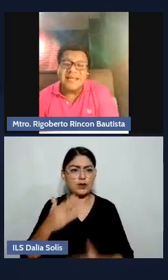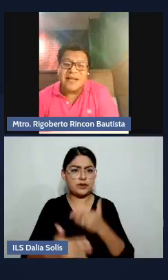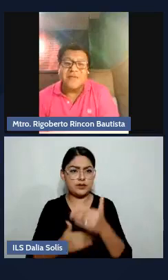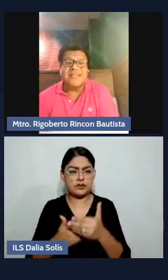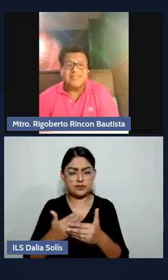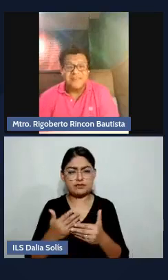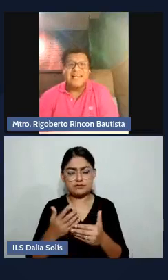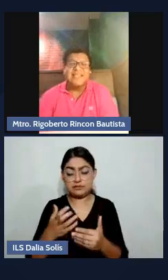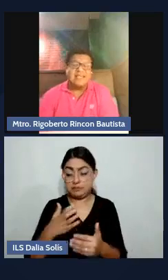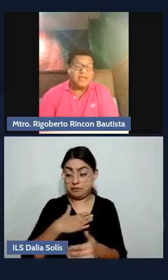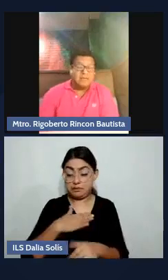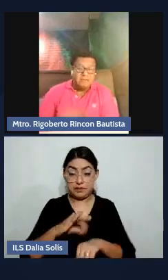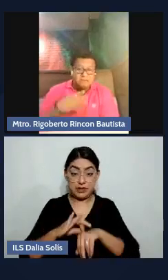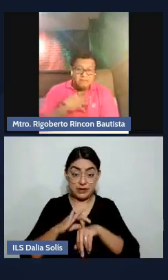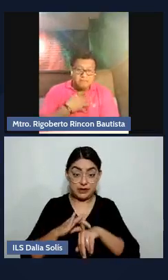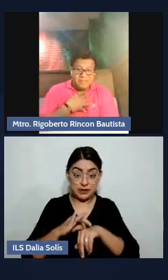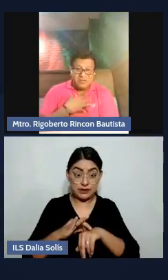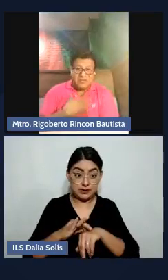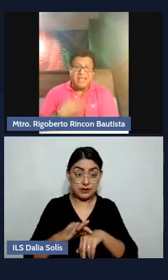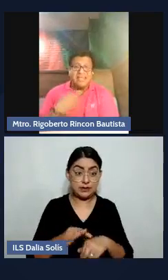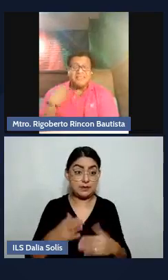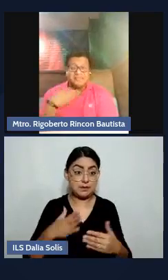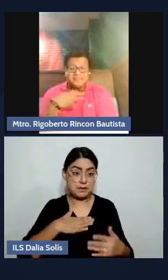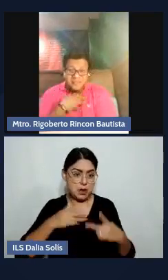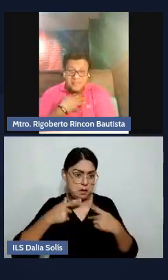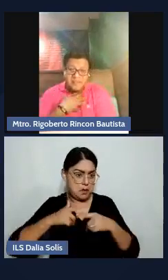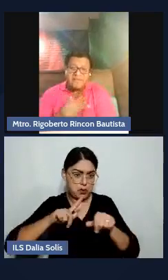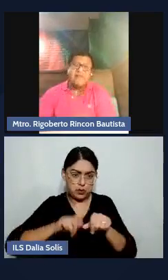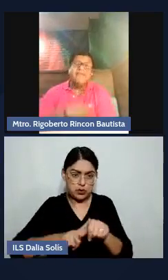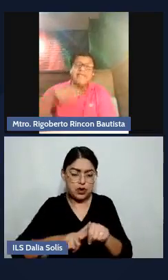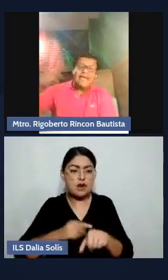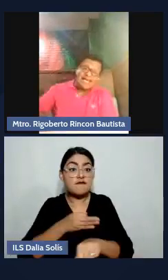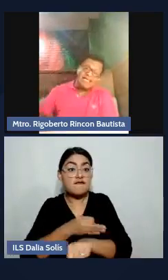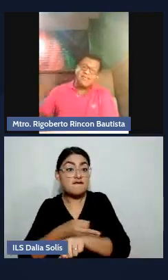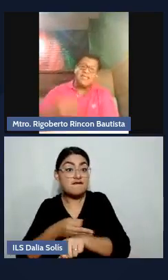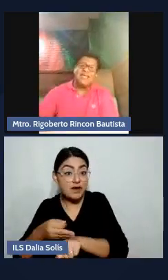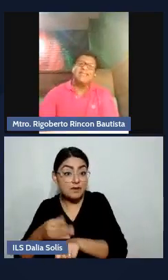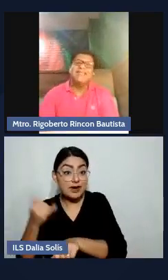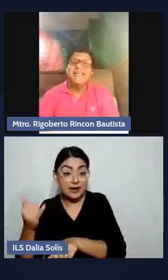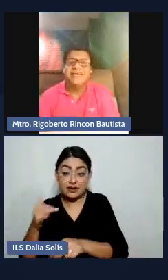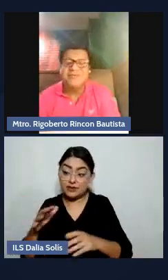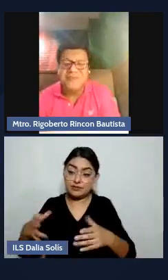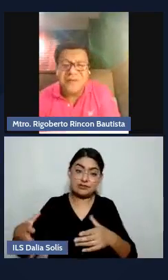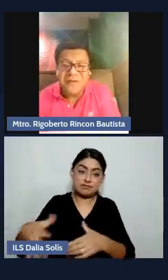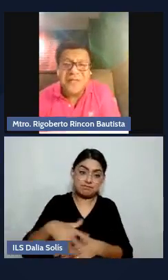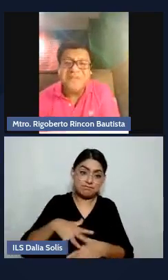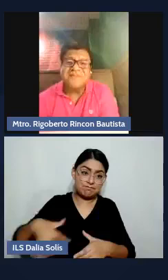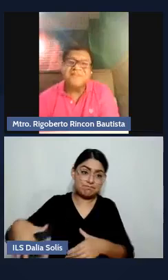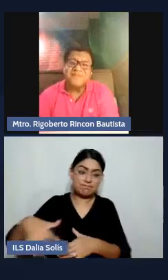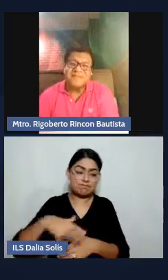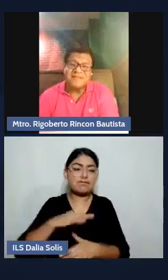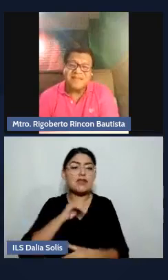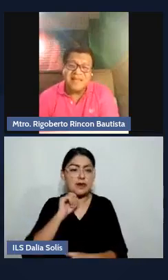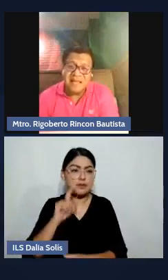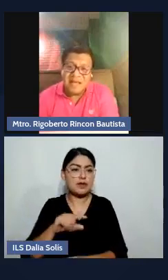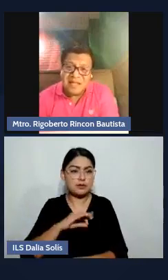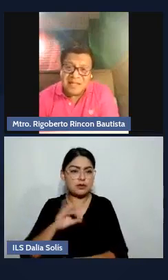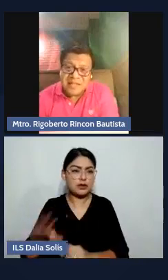vidas personales, familia y social. Seguimos, por favor.